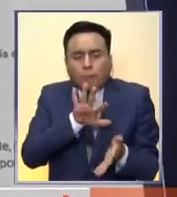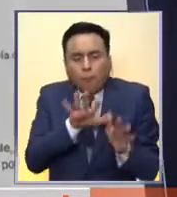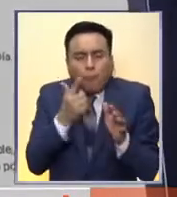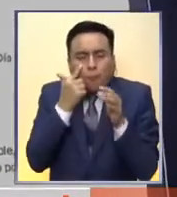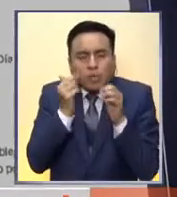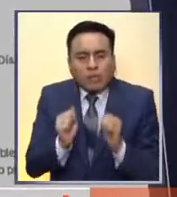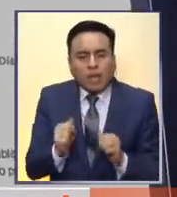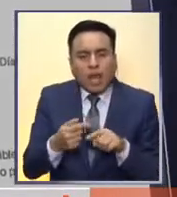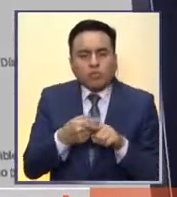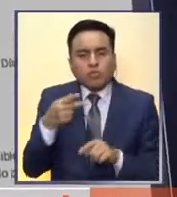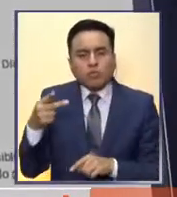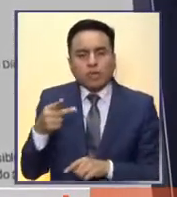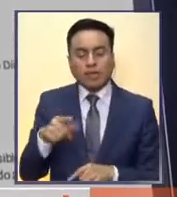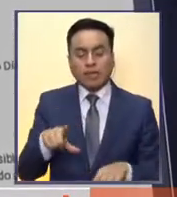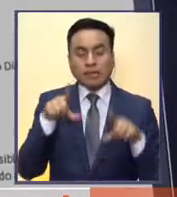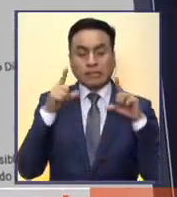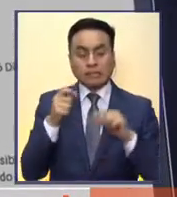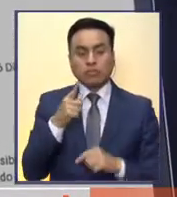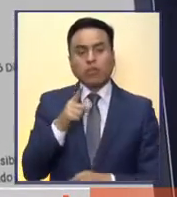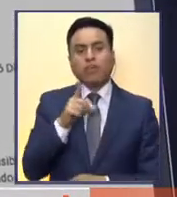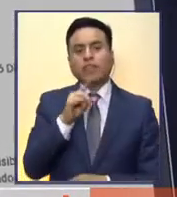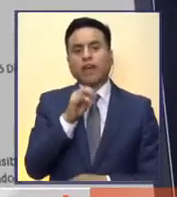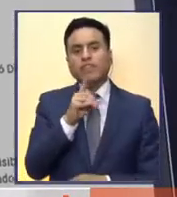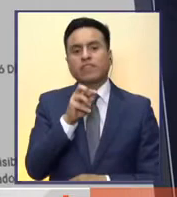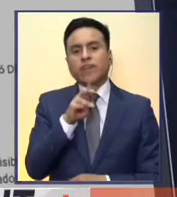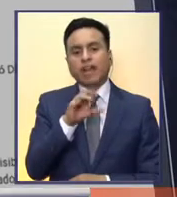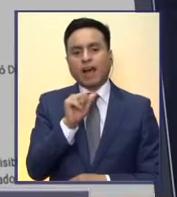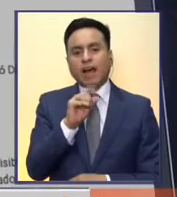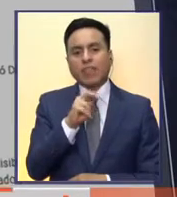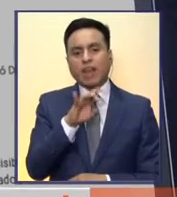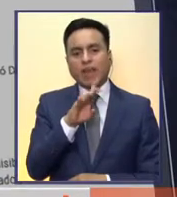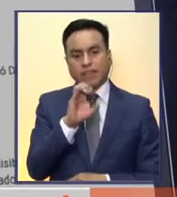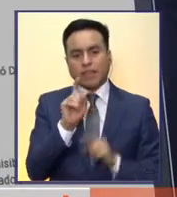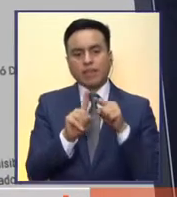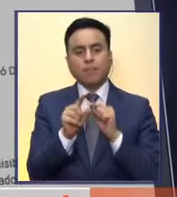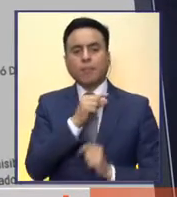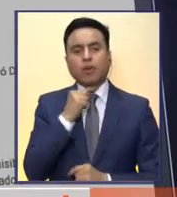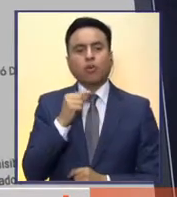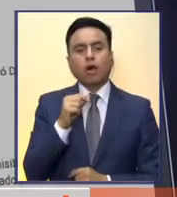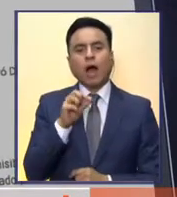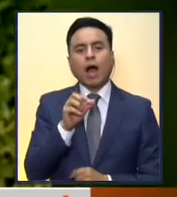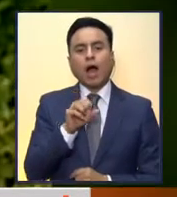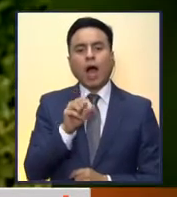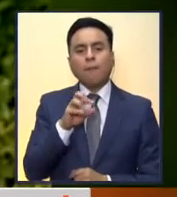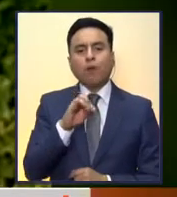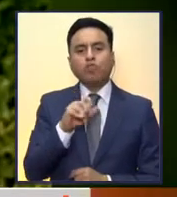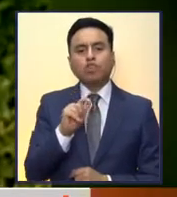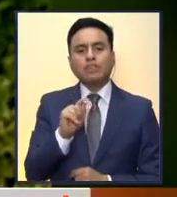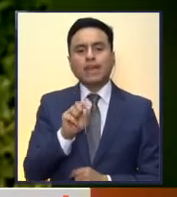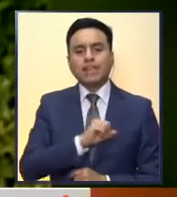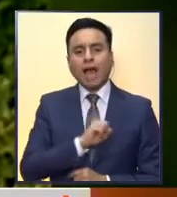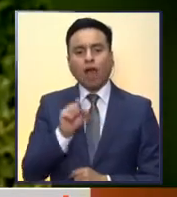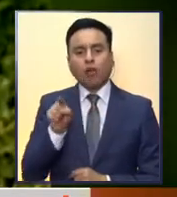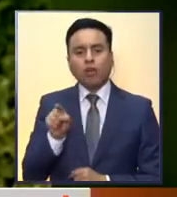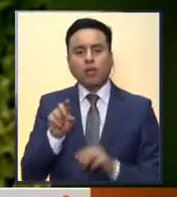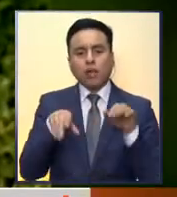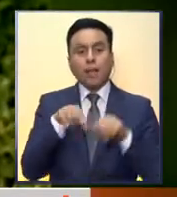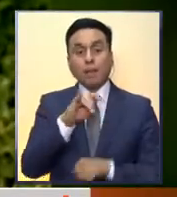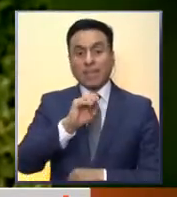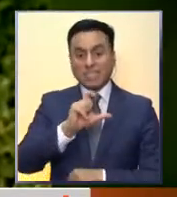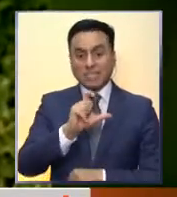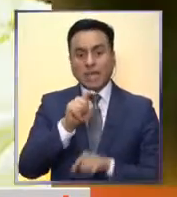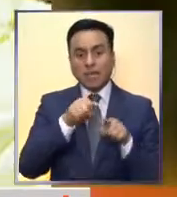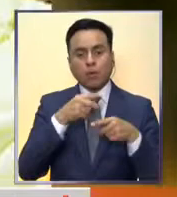sexual. El acusado es David Vera Andrade, párroco de Apóstol Santiago. Al igual que Precht, no podrá realizar